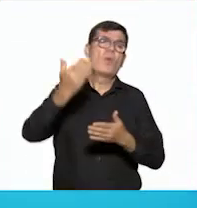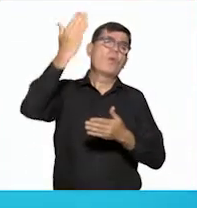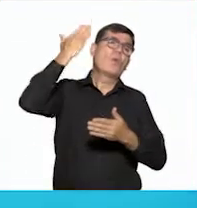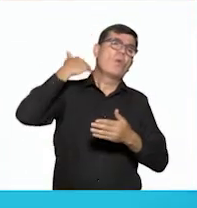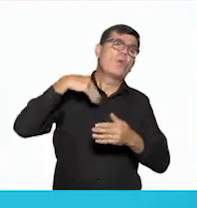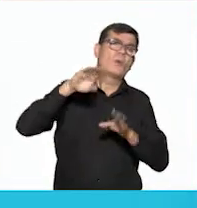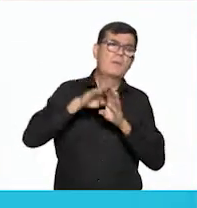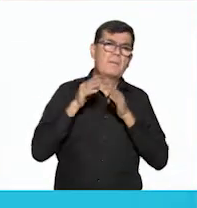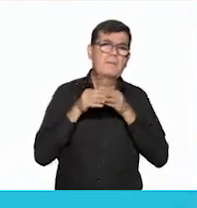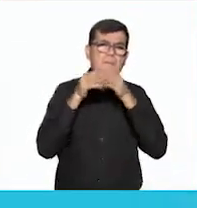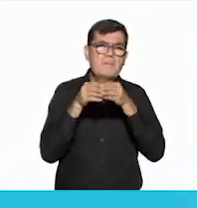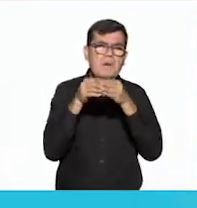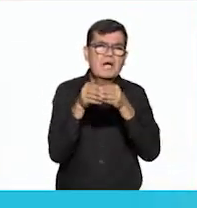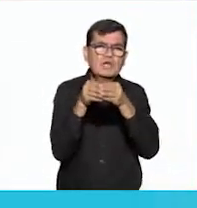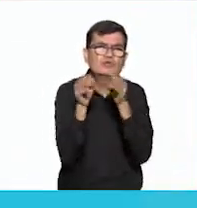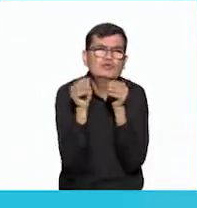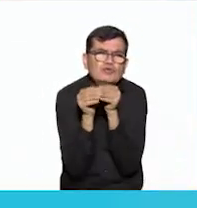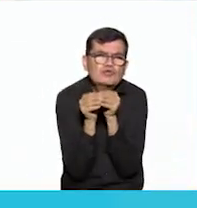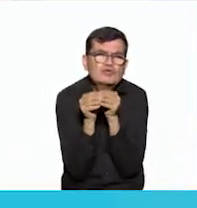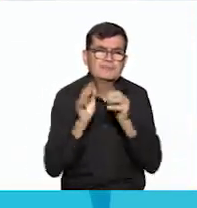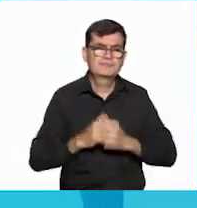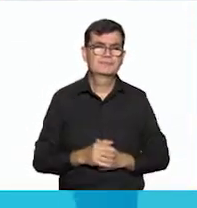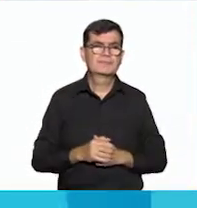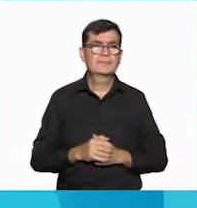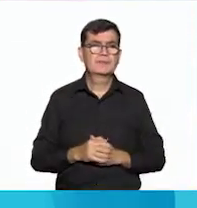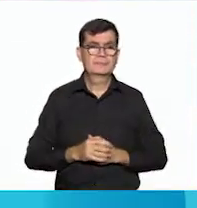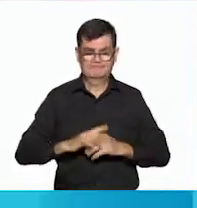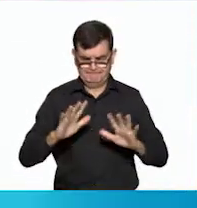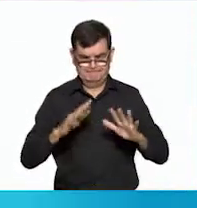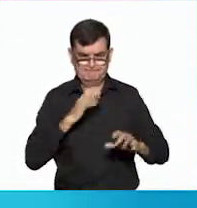un barco chiquito. Y ahí les va.